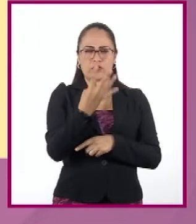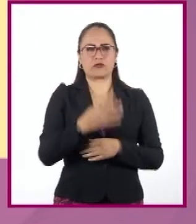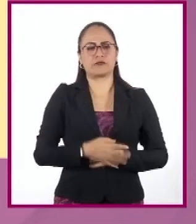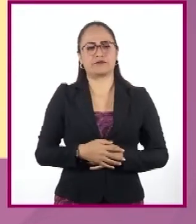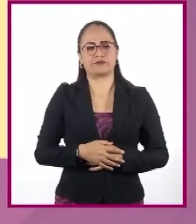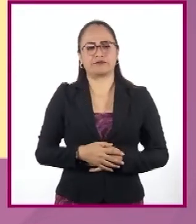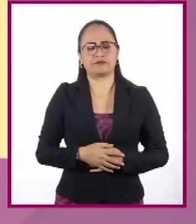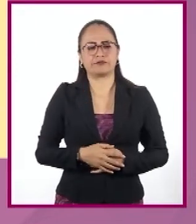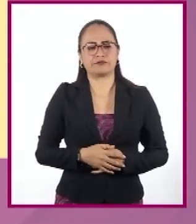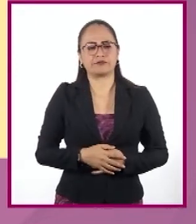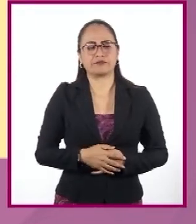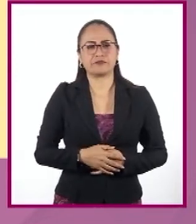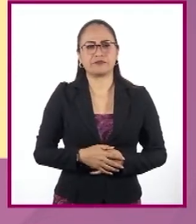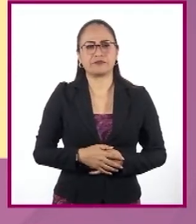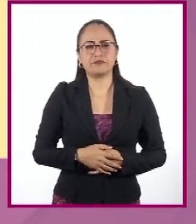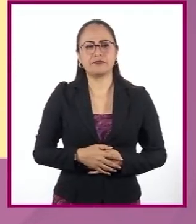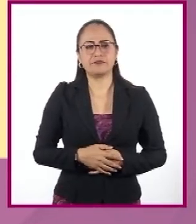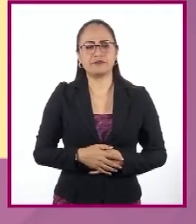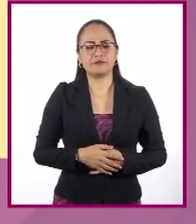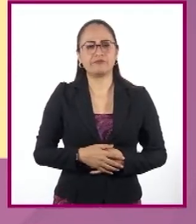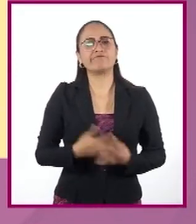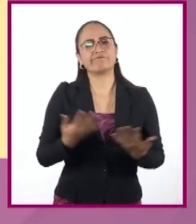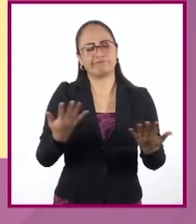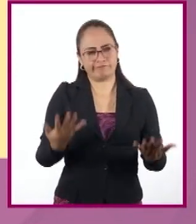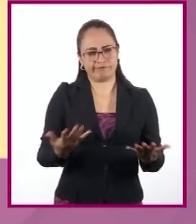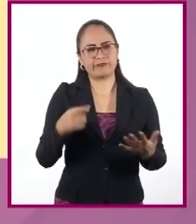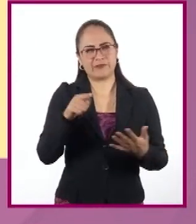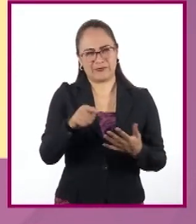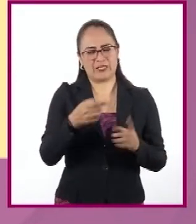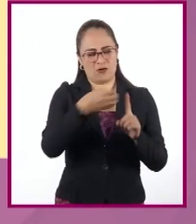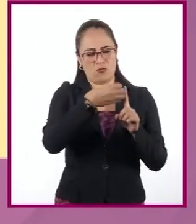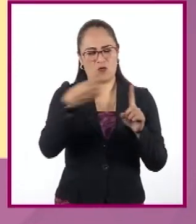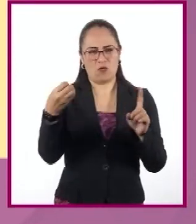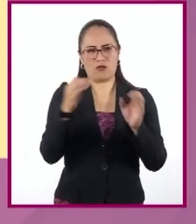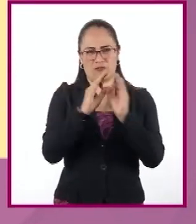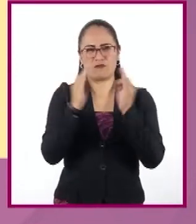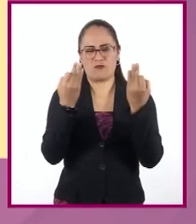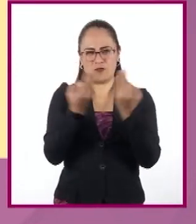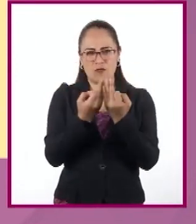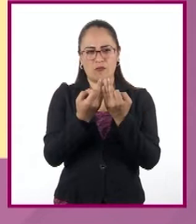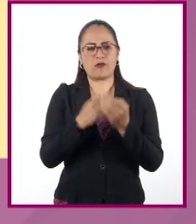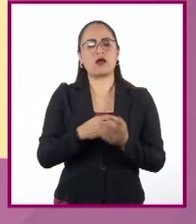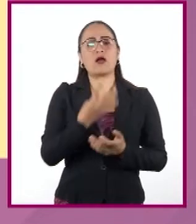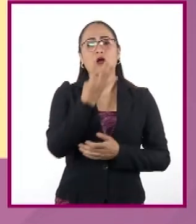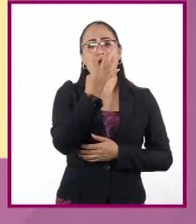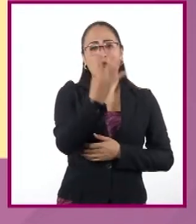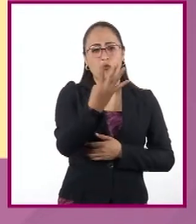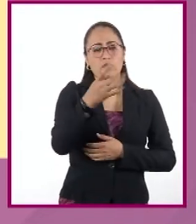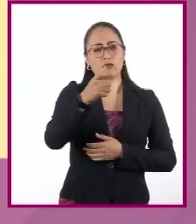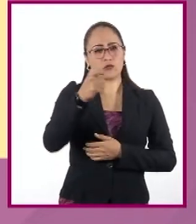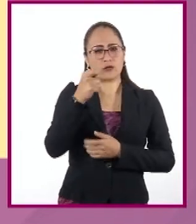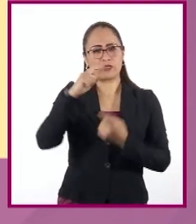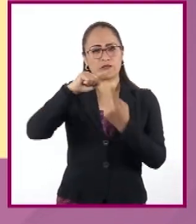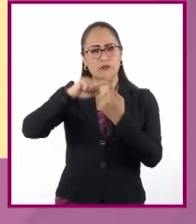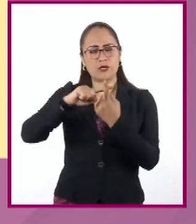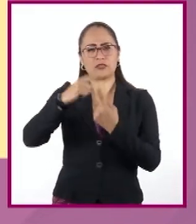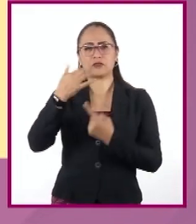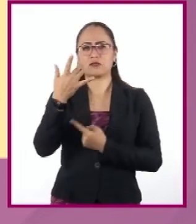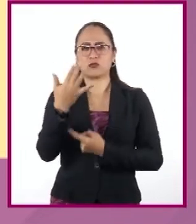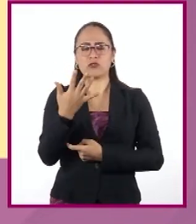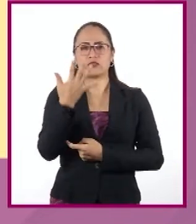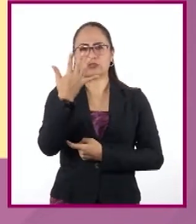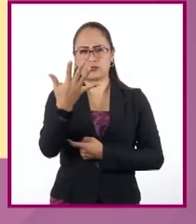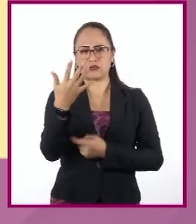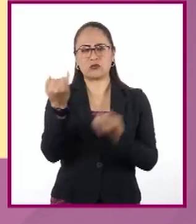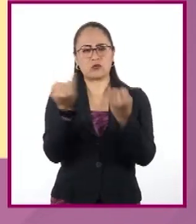están juntas. Entonces, ya podemos plantear la ecuación para este problema. 4X más 55